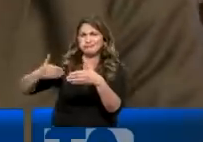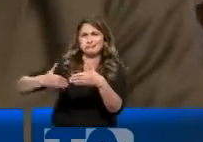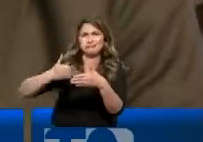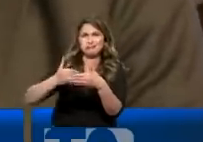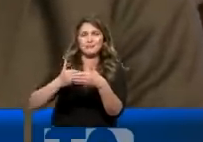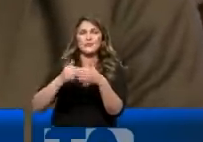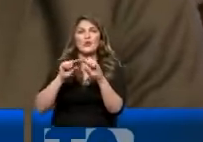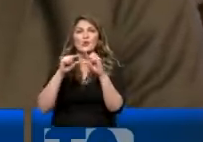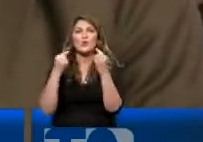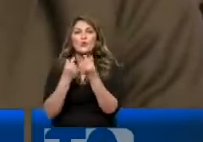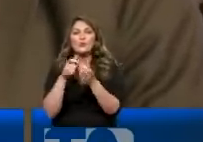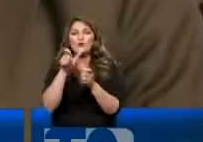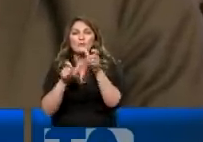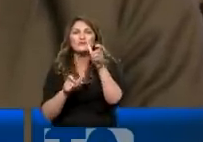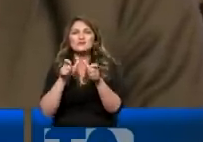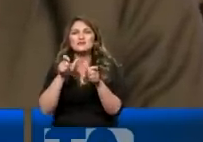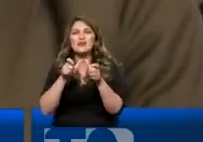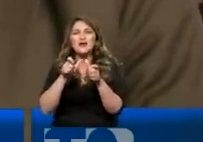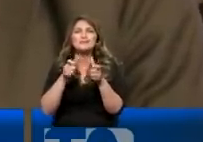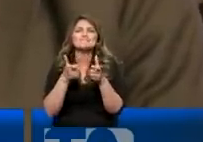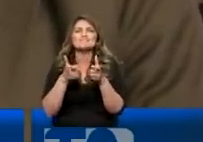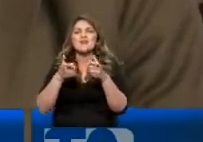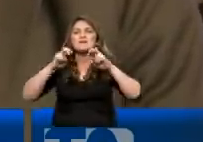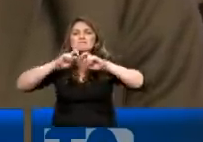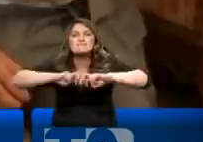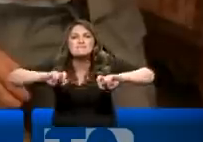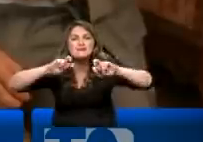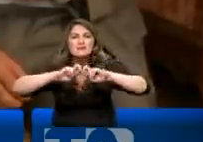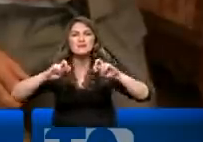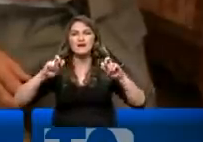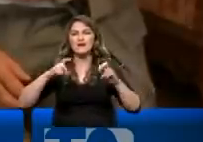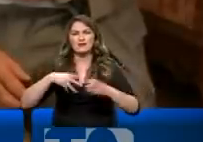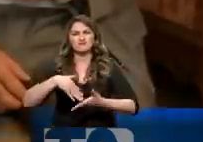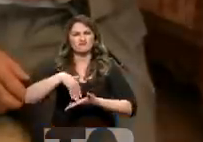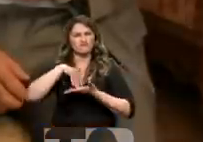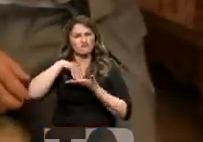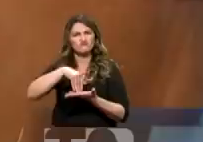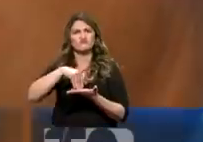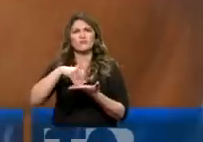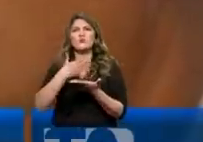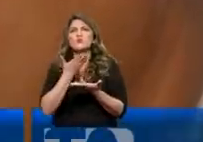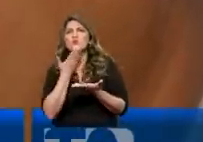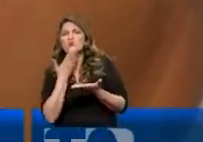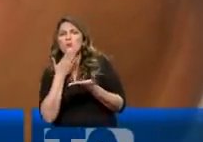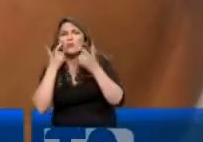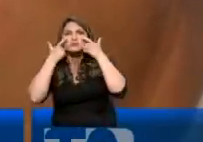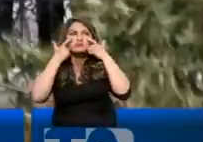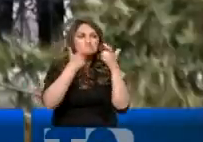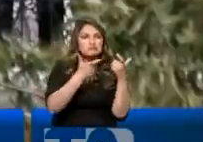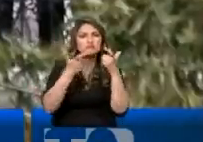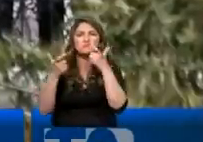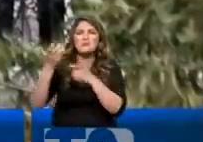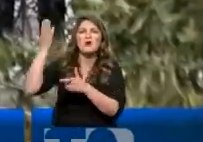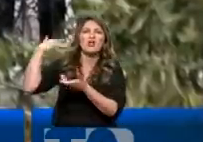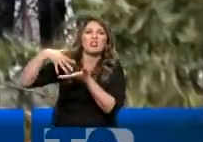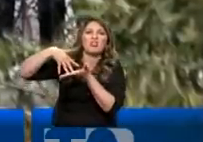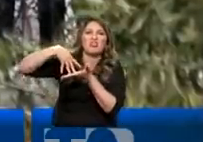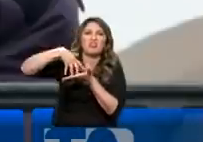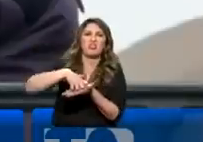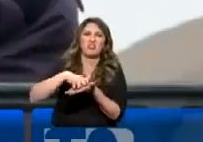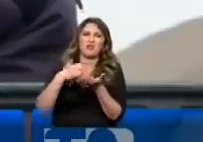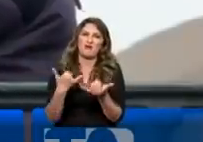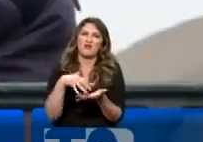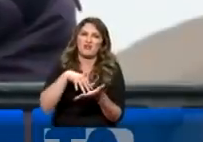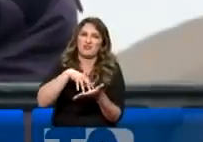El sistema de inteligencia tiene que ser fortalecido. La decisión sobre la suerte de su cargo y designación es potestad